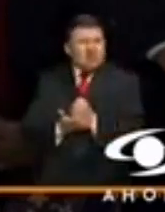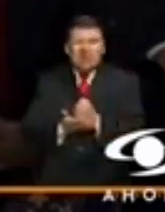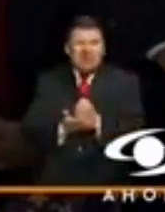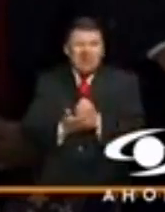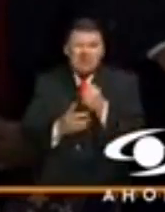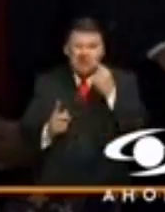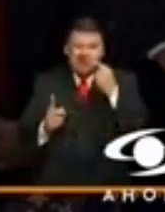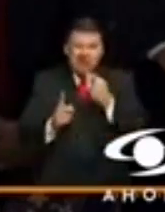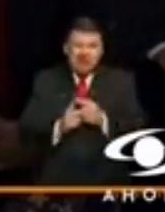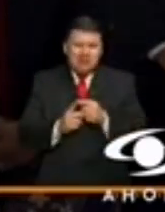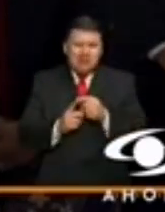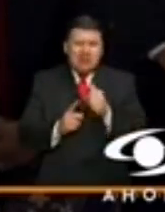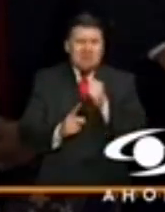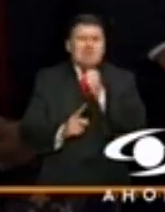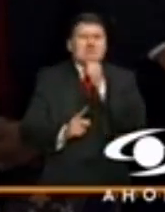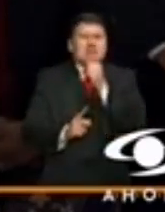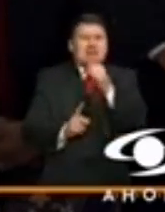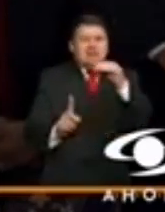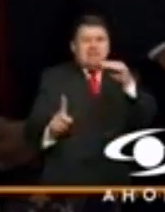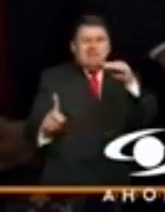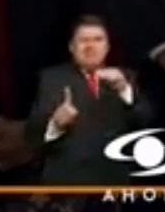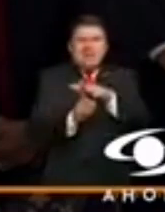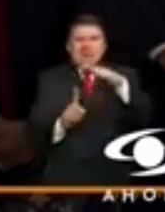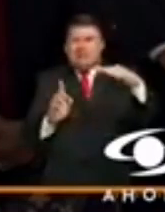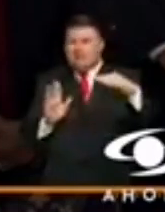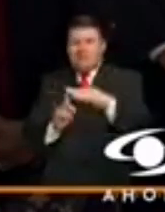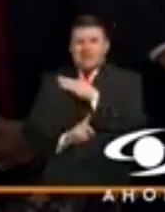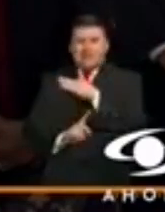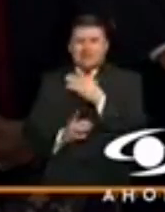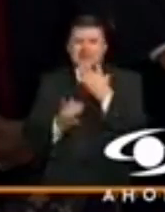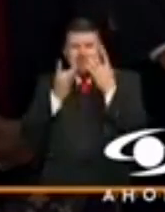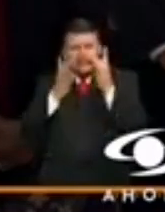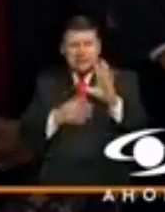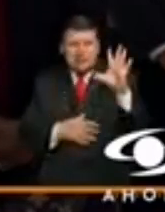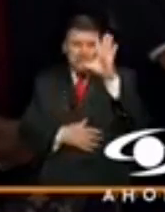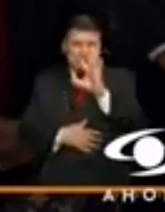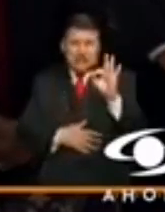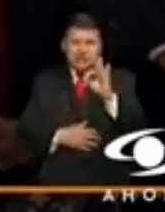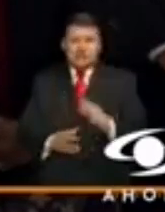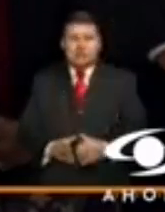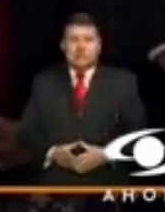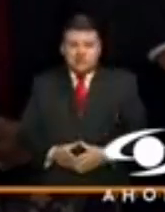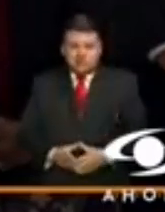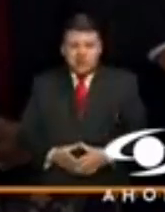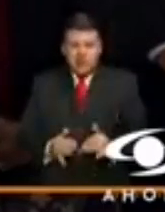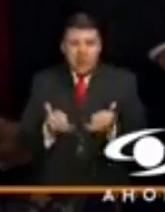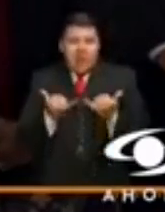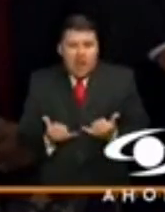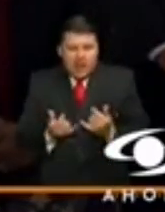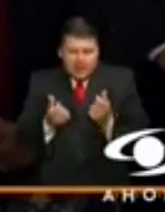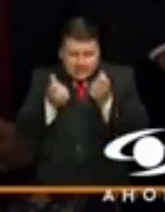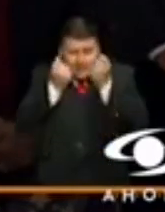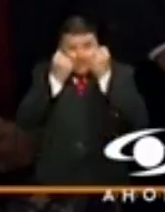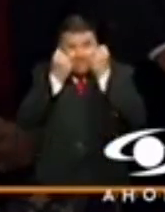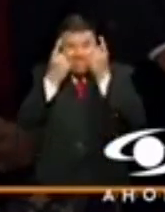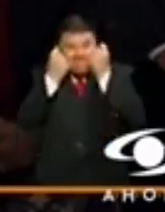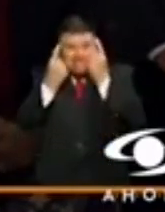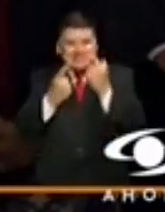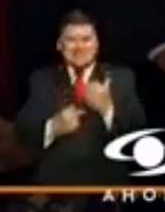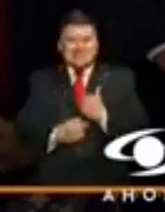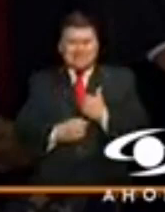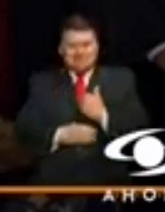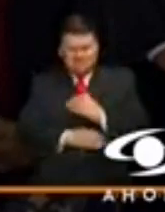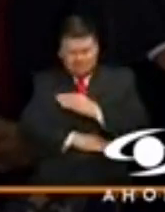de los más propensos a los ataques fatales del virus. Es el momento de entender que